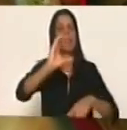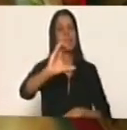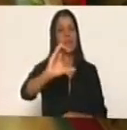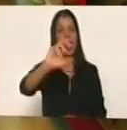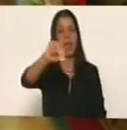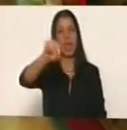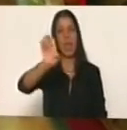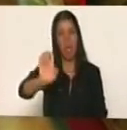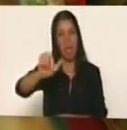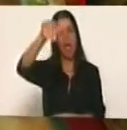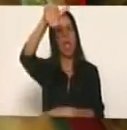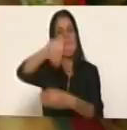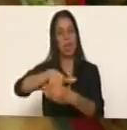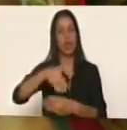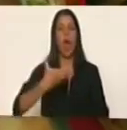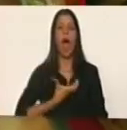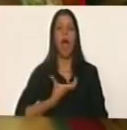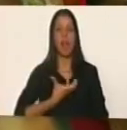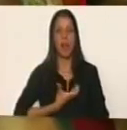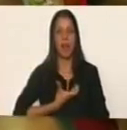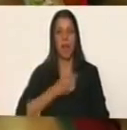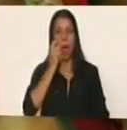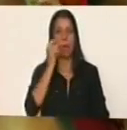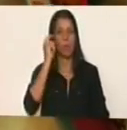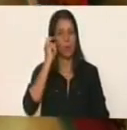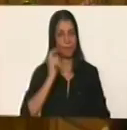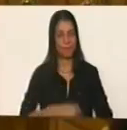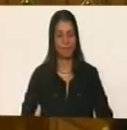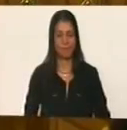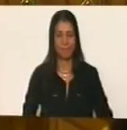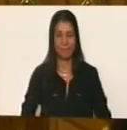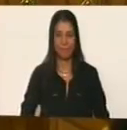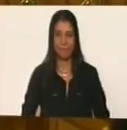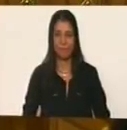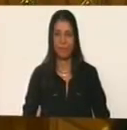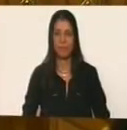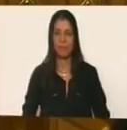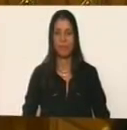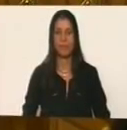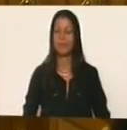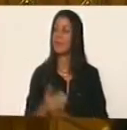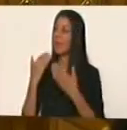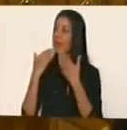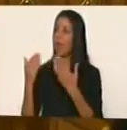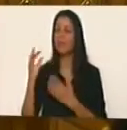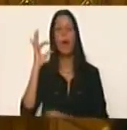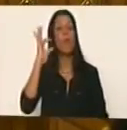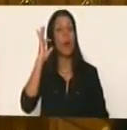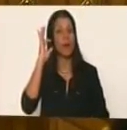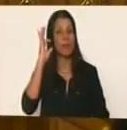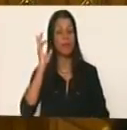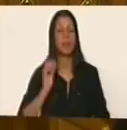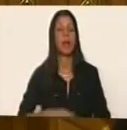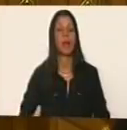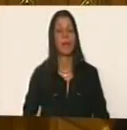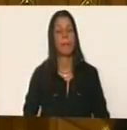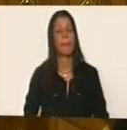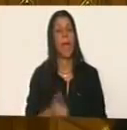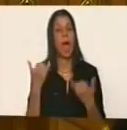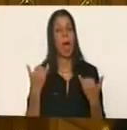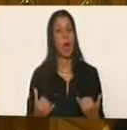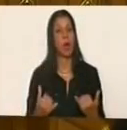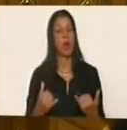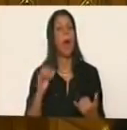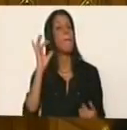a elecciones municipales. Es todo, ciudadana presidenta. Muchas gracias, constituyente Díaz. Yo voy a dar la palabra a